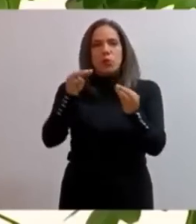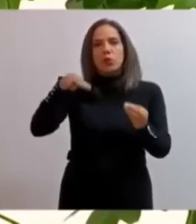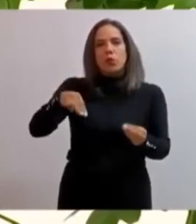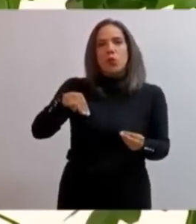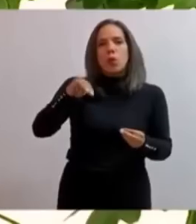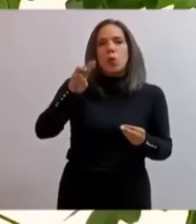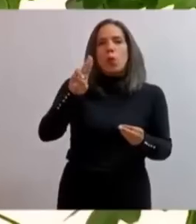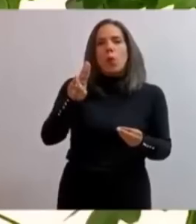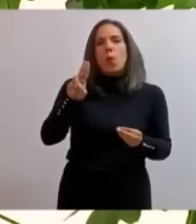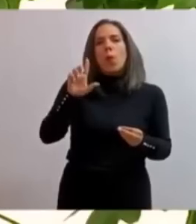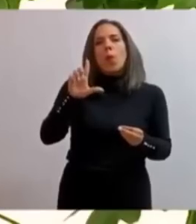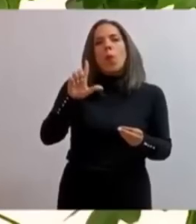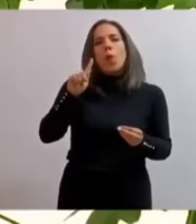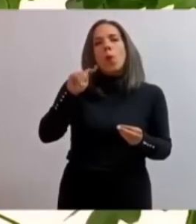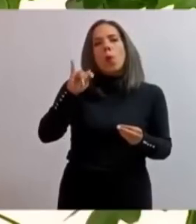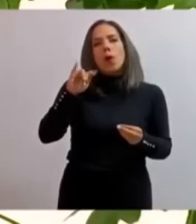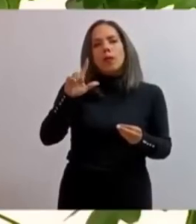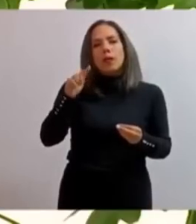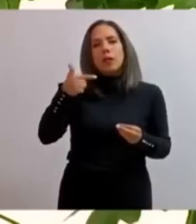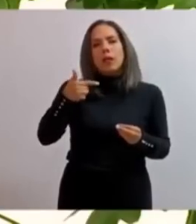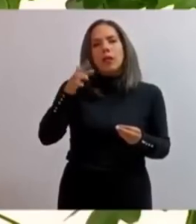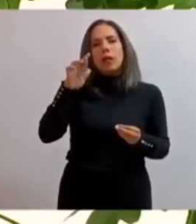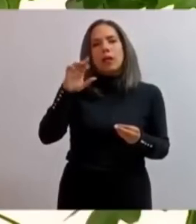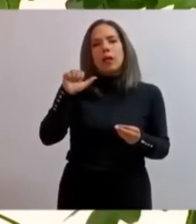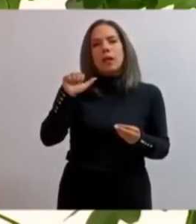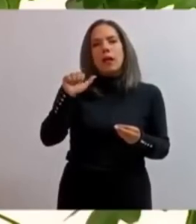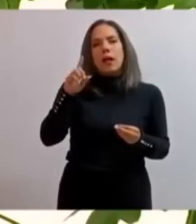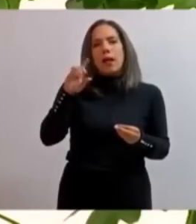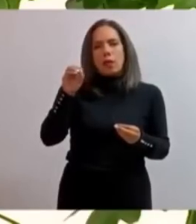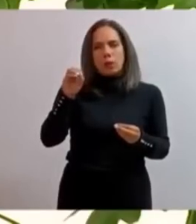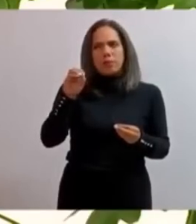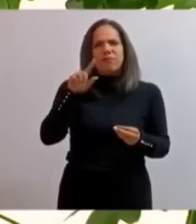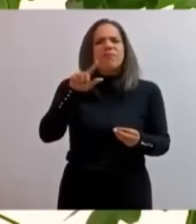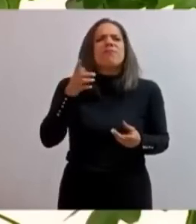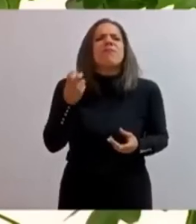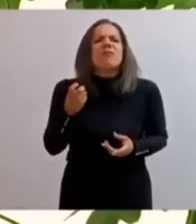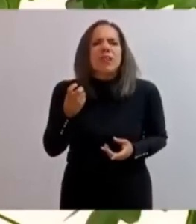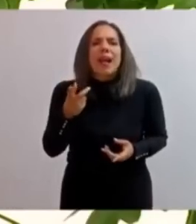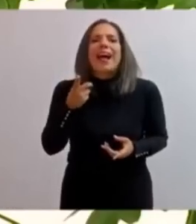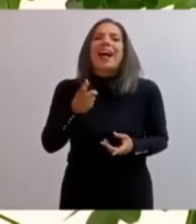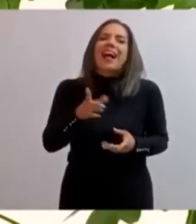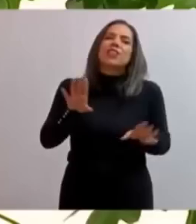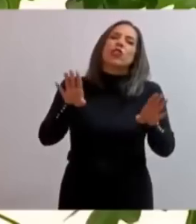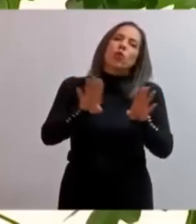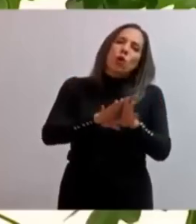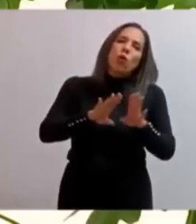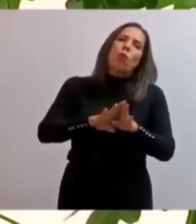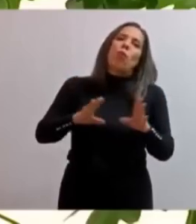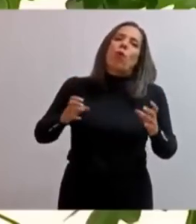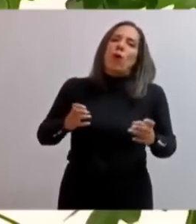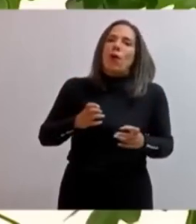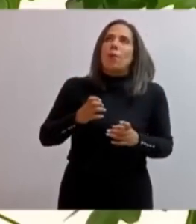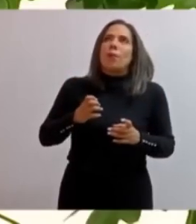Tenemos que aprender muchísimo porque nos muestran de alguna manera cómo los niños,